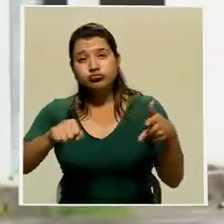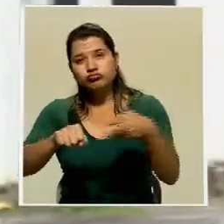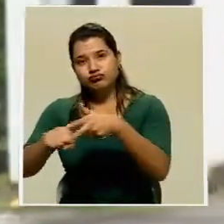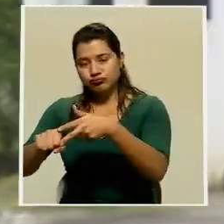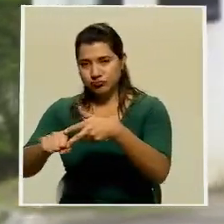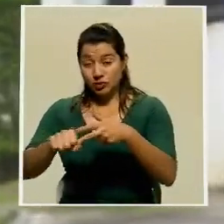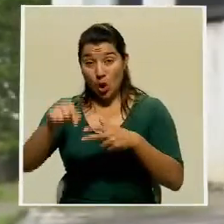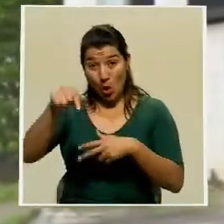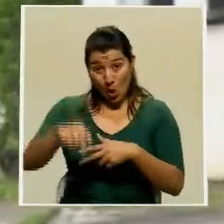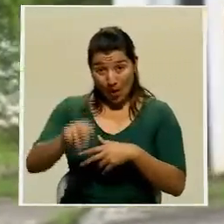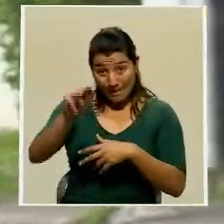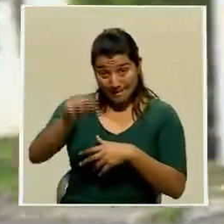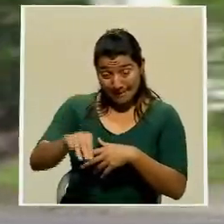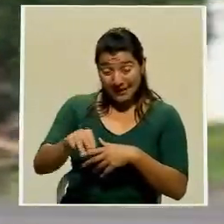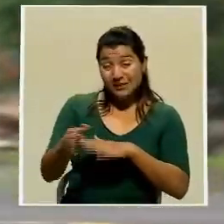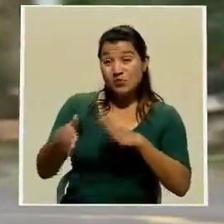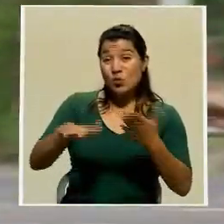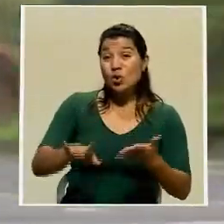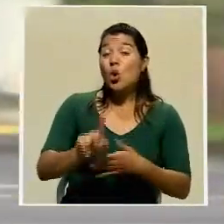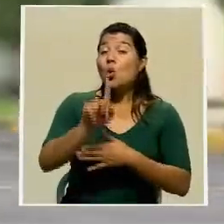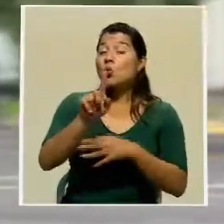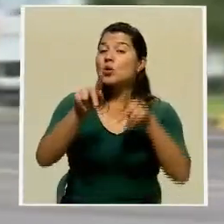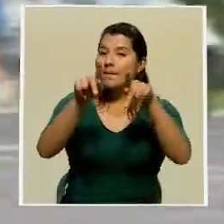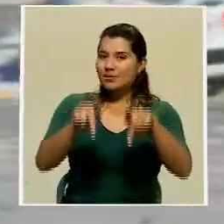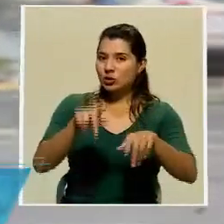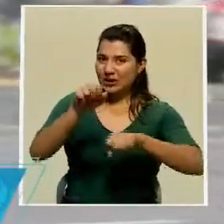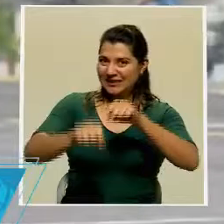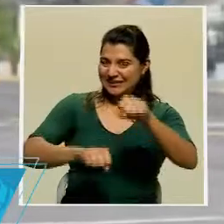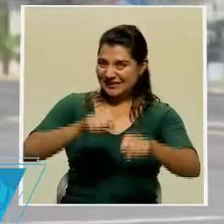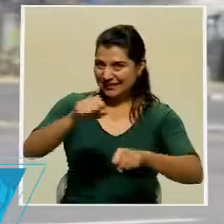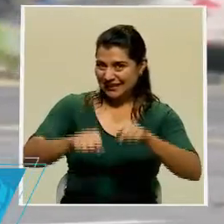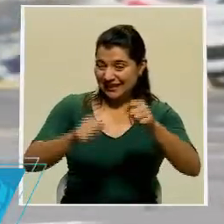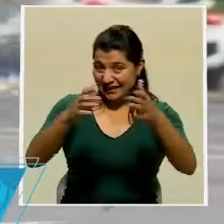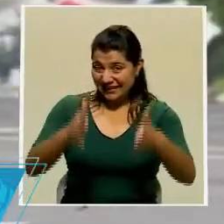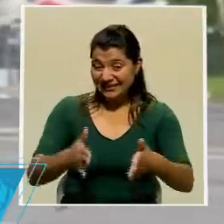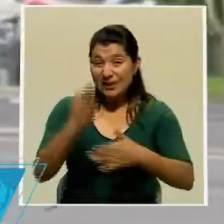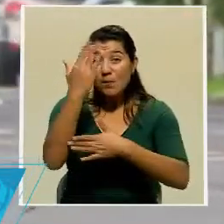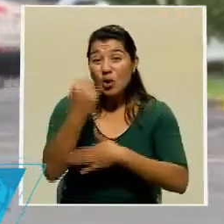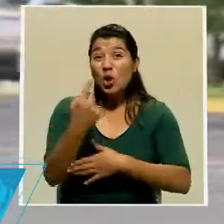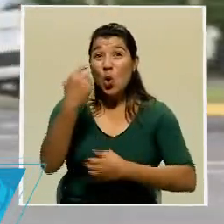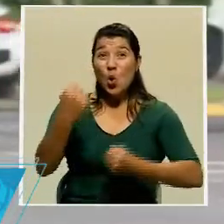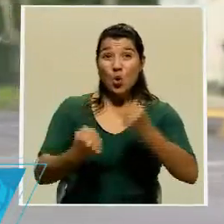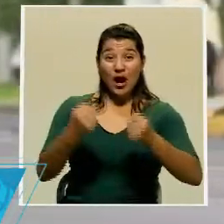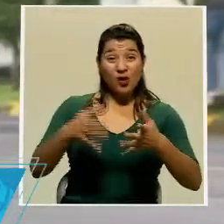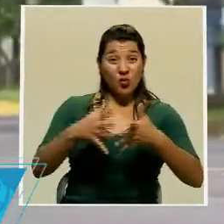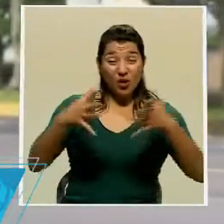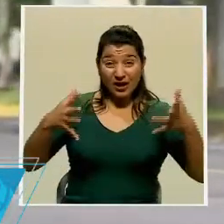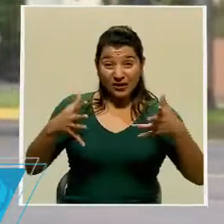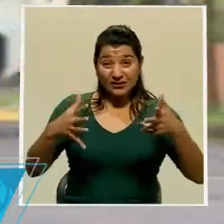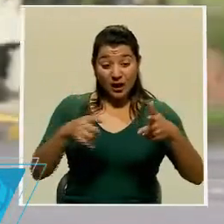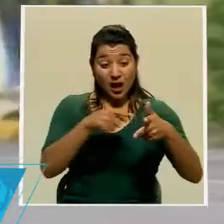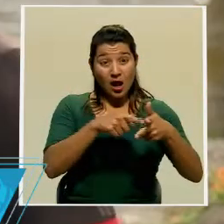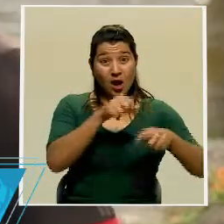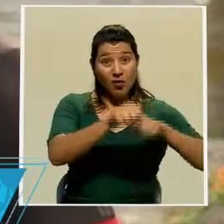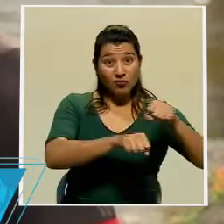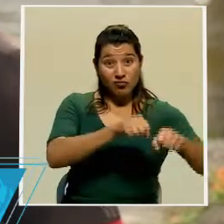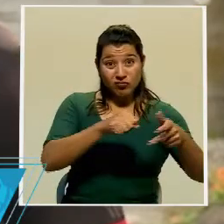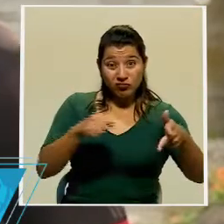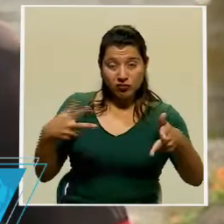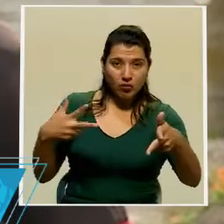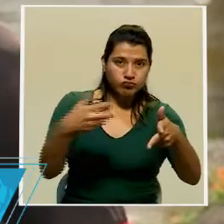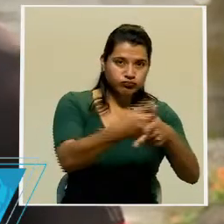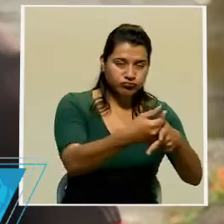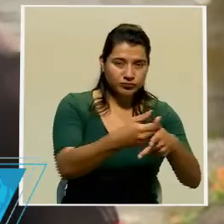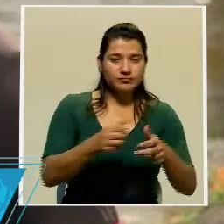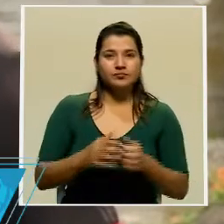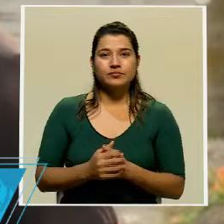en el cantón de Mora, falleció una joven ciclista al ser atropellada por un vehículo de carga pesada tipo vagoneta. Bueno, lo